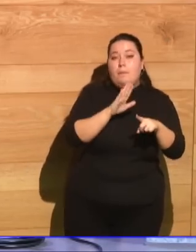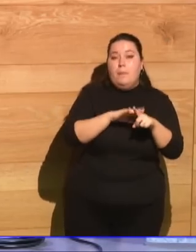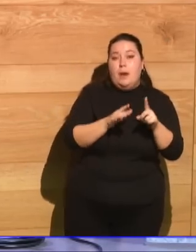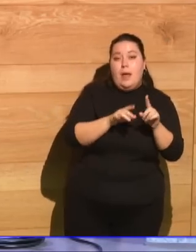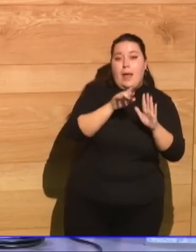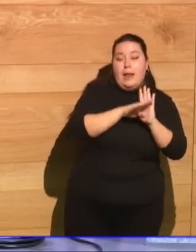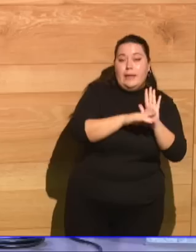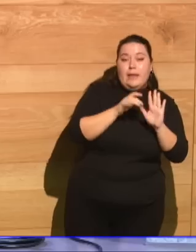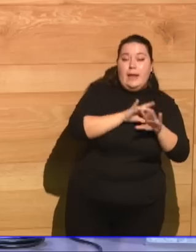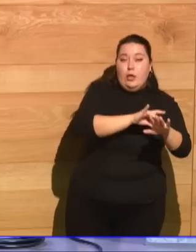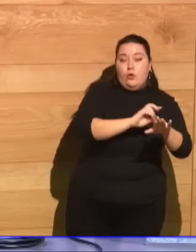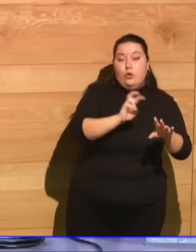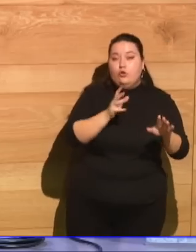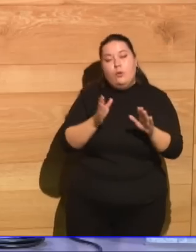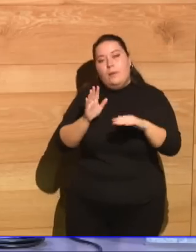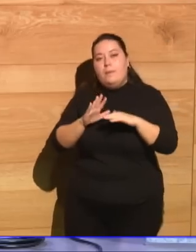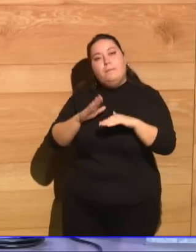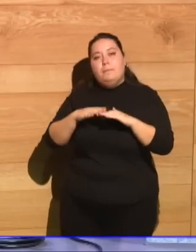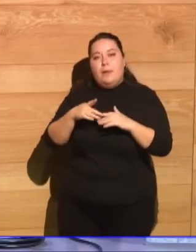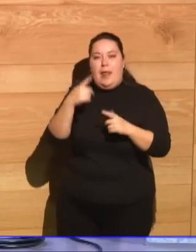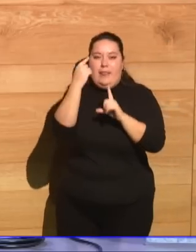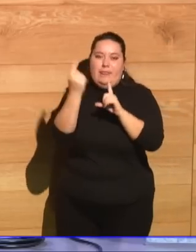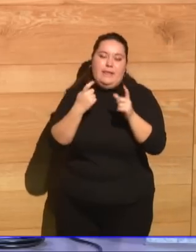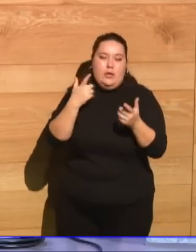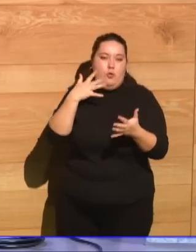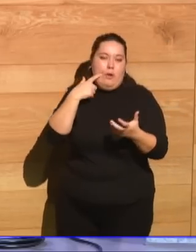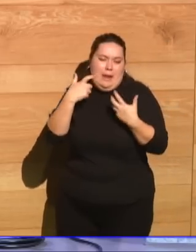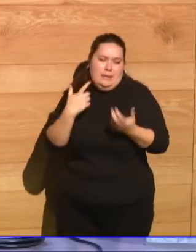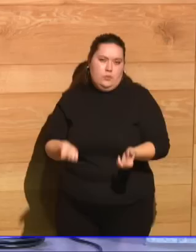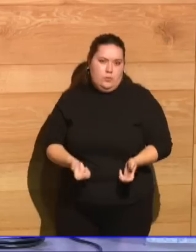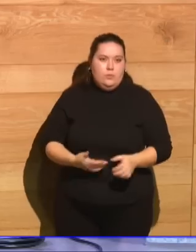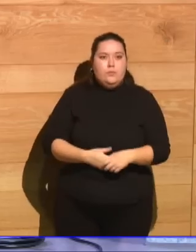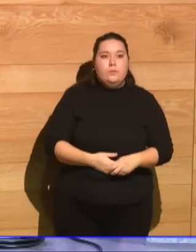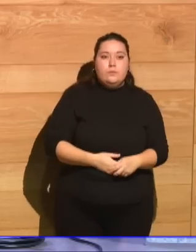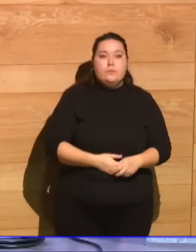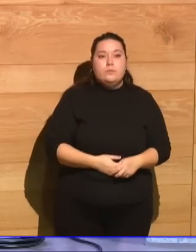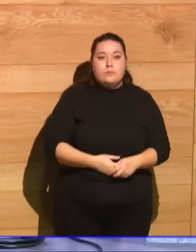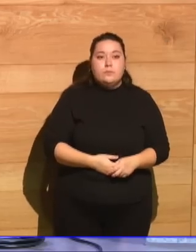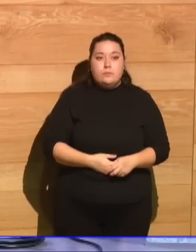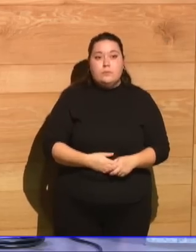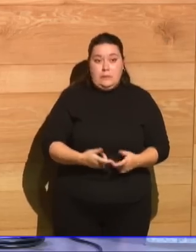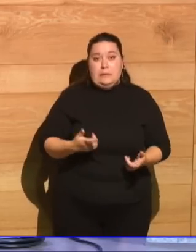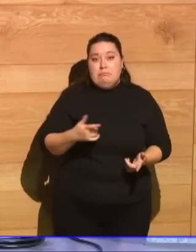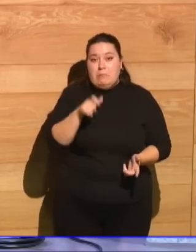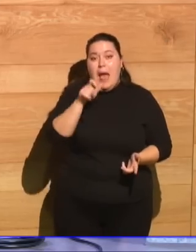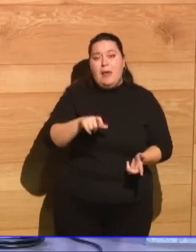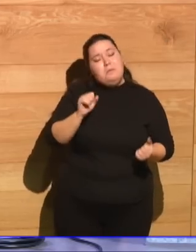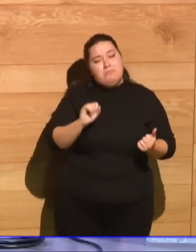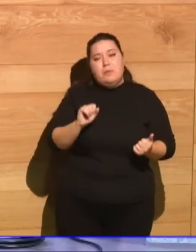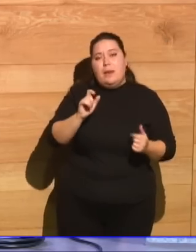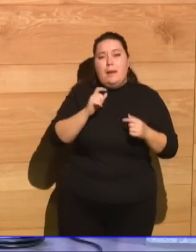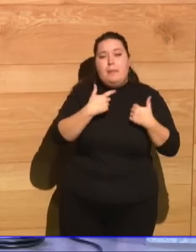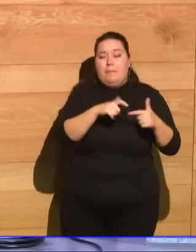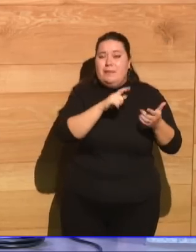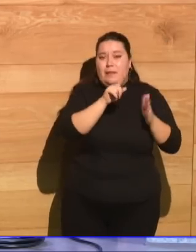las ideas, y otro a la parte artística, al diseño. Él era un copy, curiosamente. Él venía de la parte de la escritura.